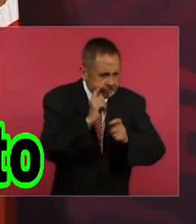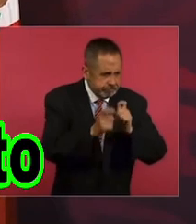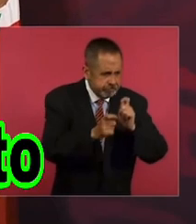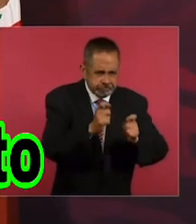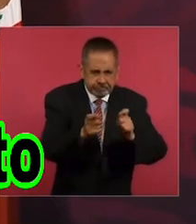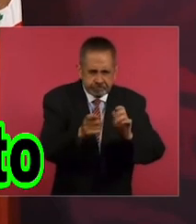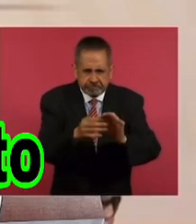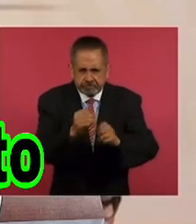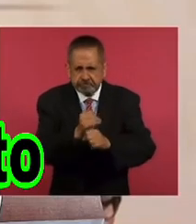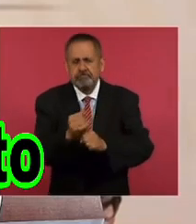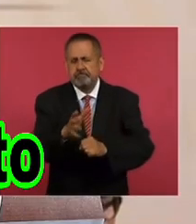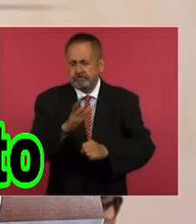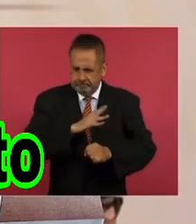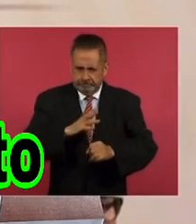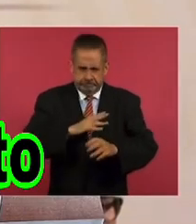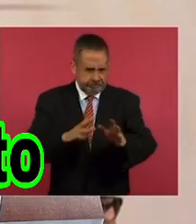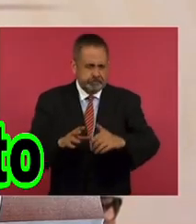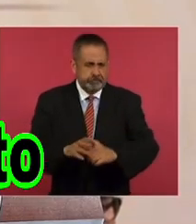y hay